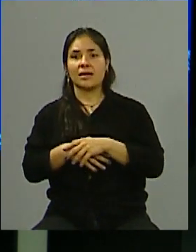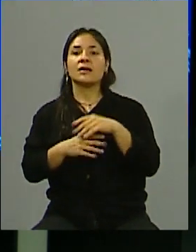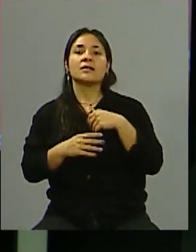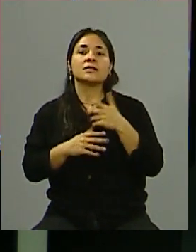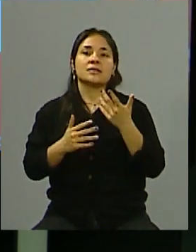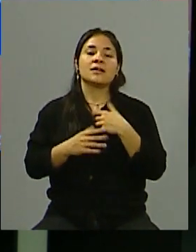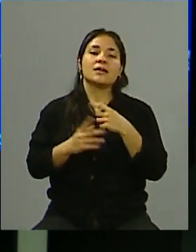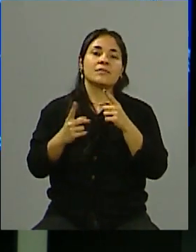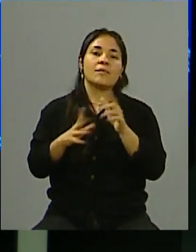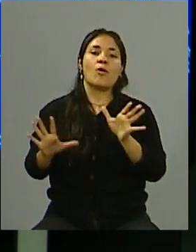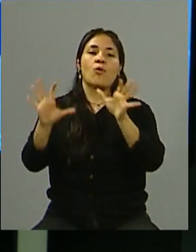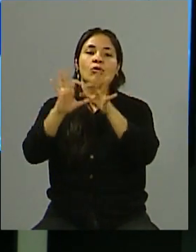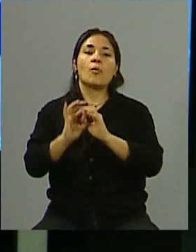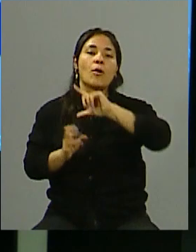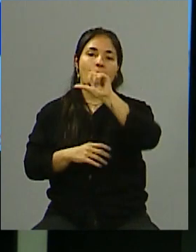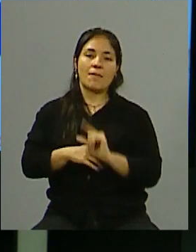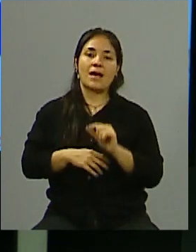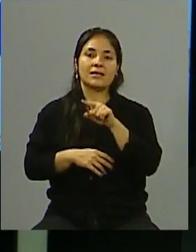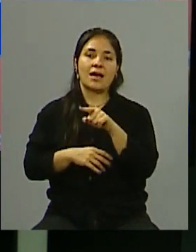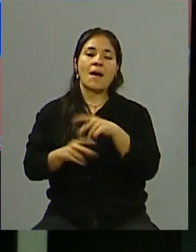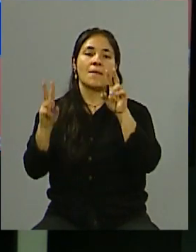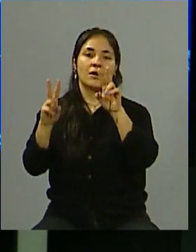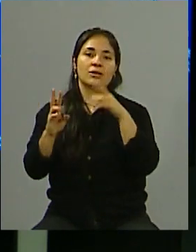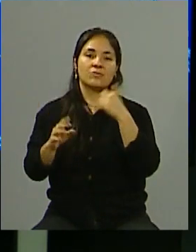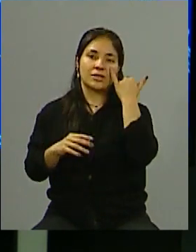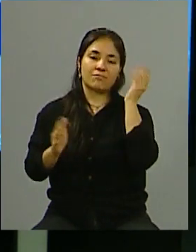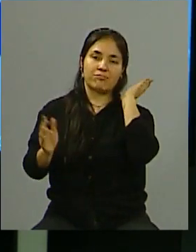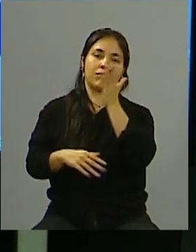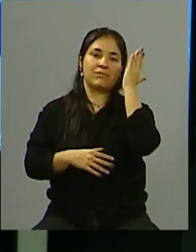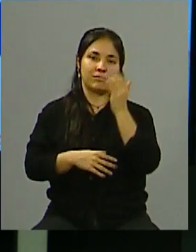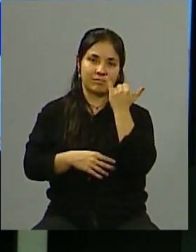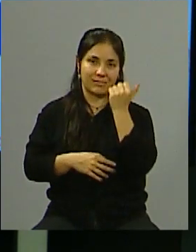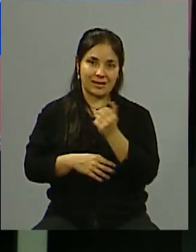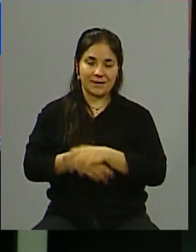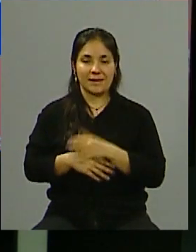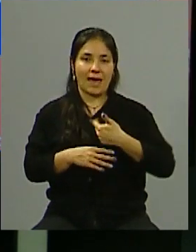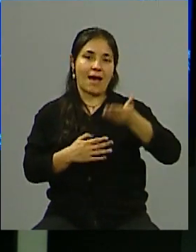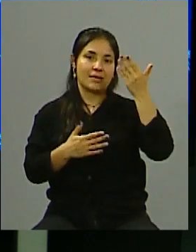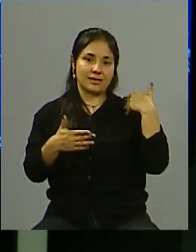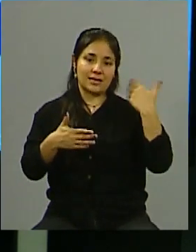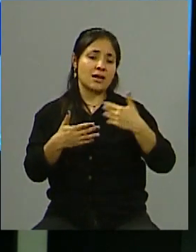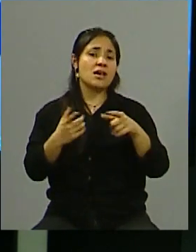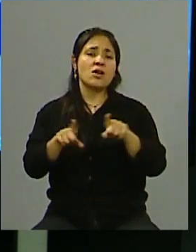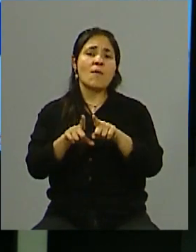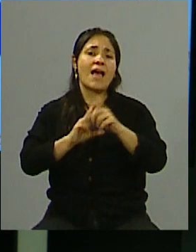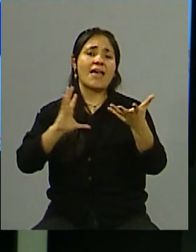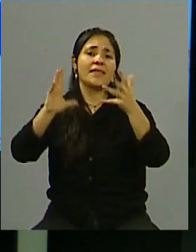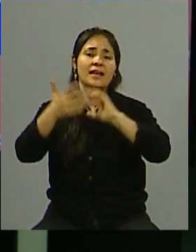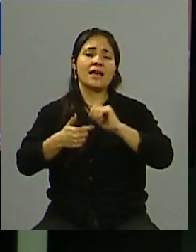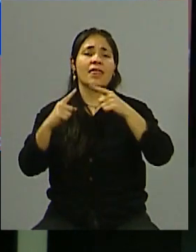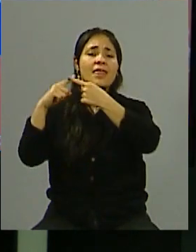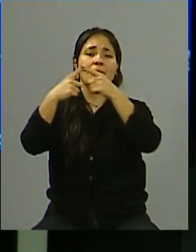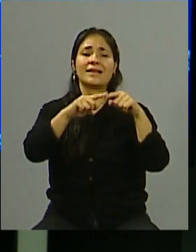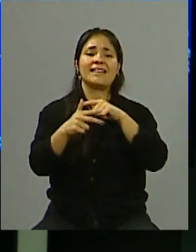Unión por la Patria. El peronismo ya viene muy golpeado. Pero creo que es parte de la estrategia en ese sentido, porque son 3 debates y creo